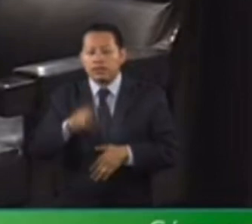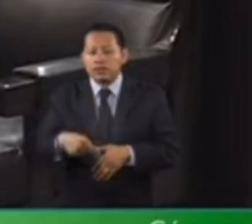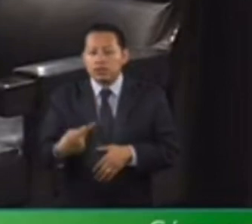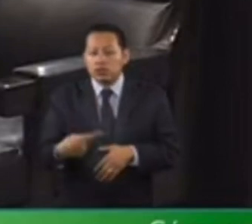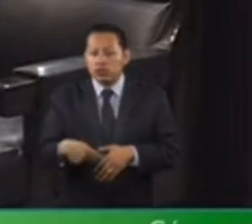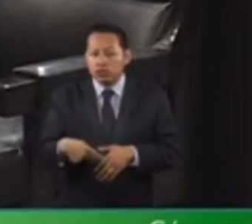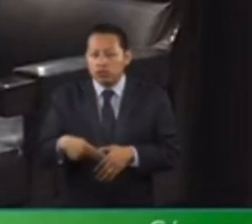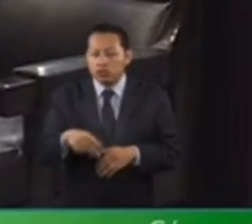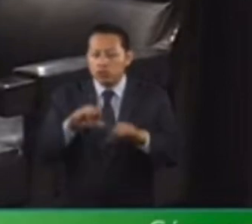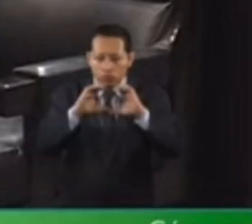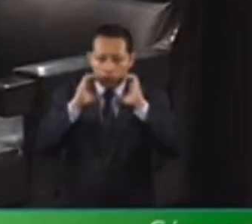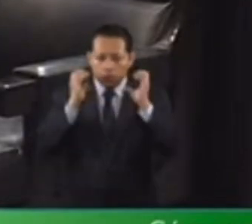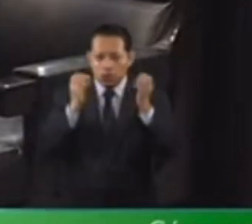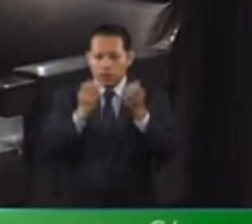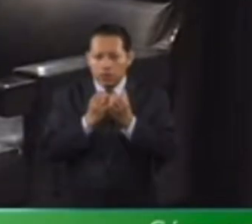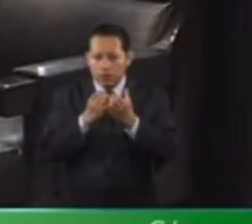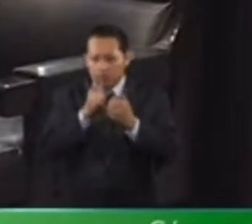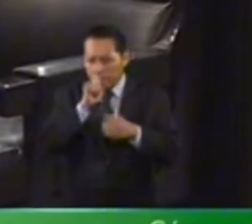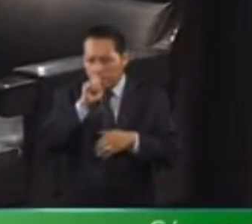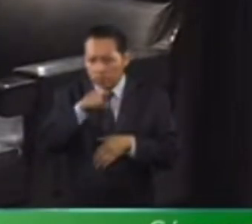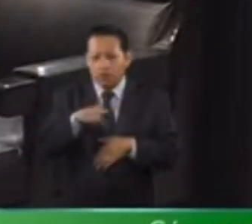Poder Legislativo,